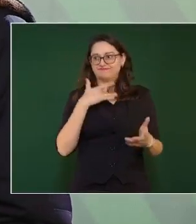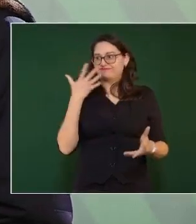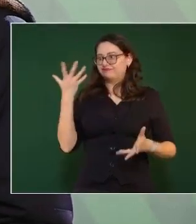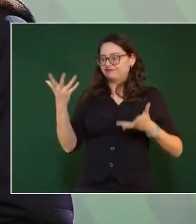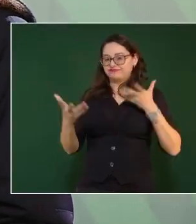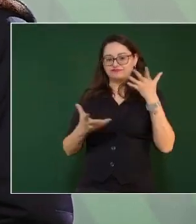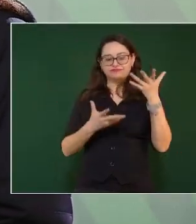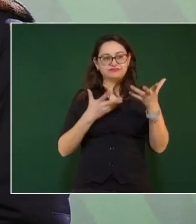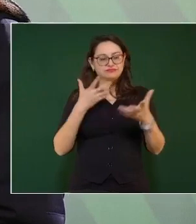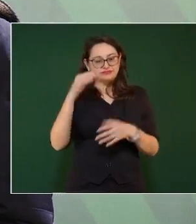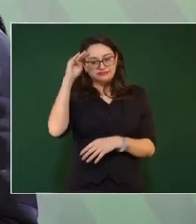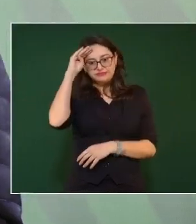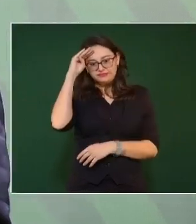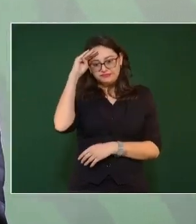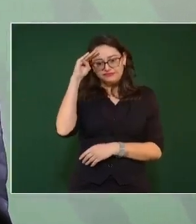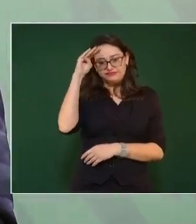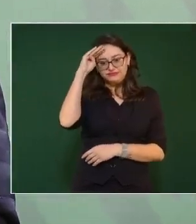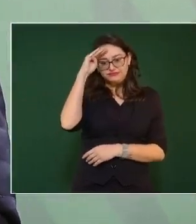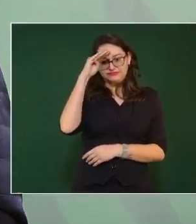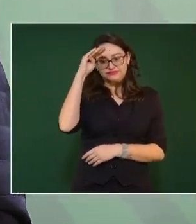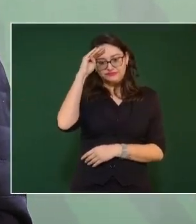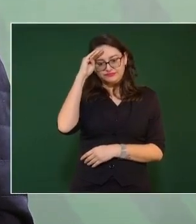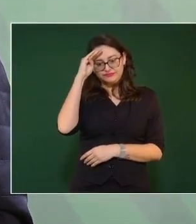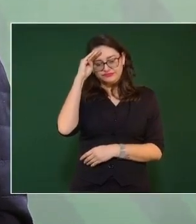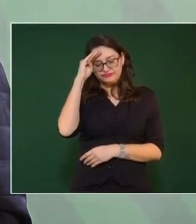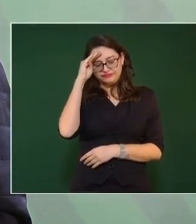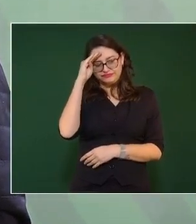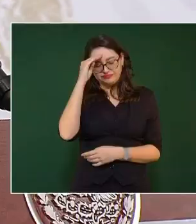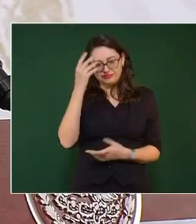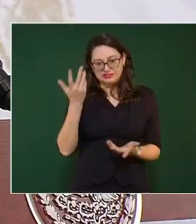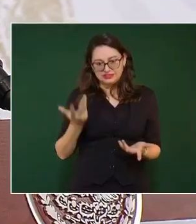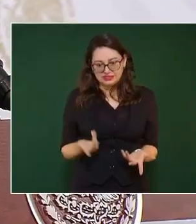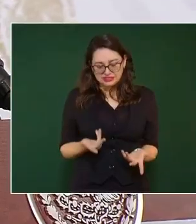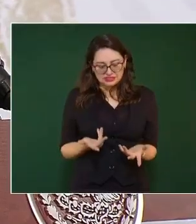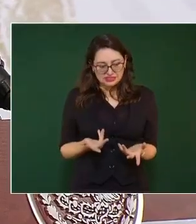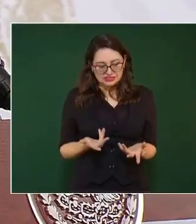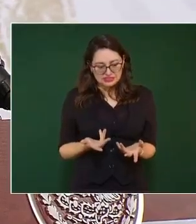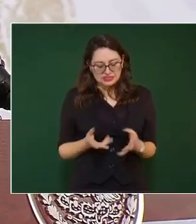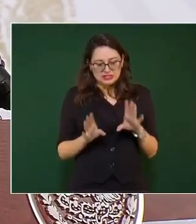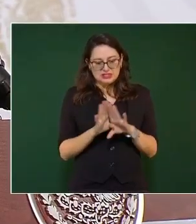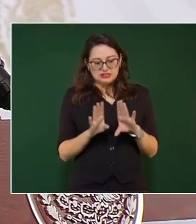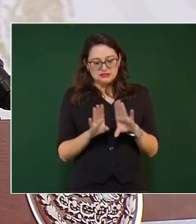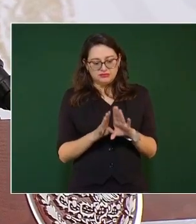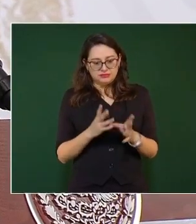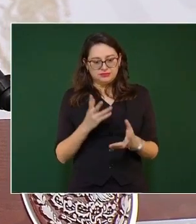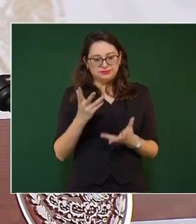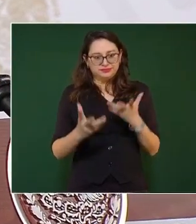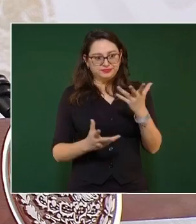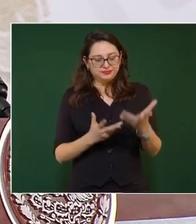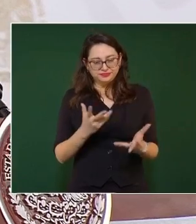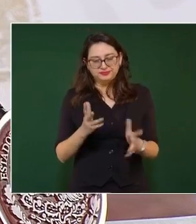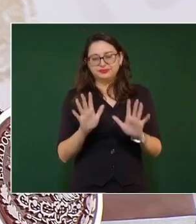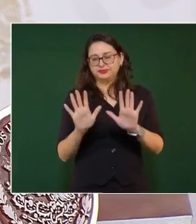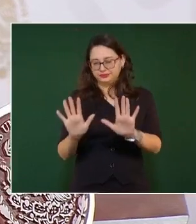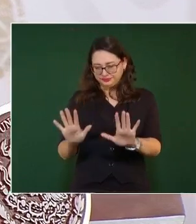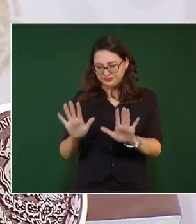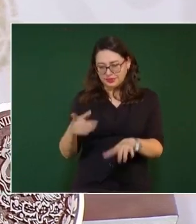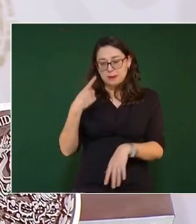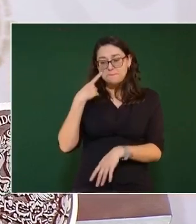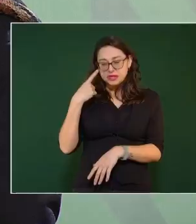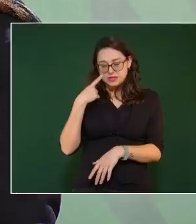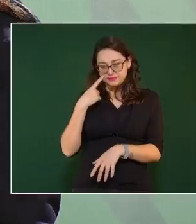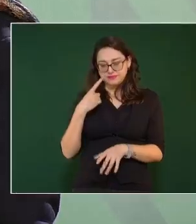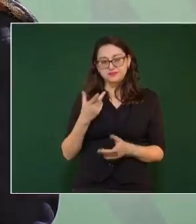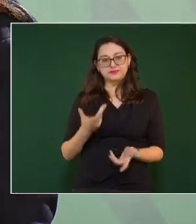se portaron muy bien, se han portado mucho, mucho, muy bien. Se llegó al acuerdo de que la cortina no